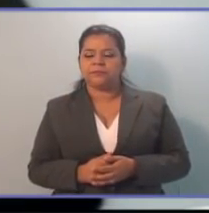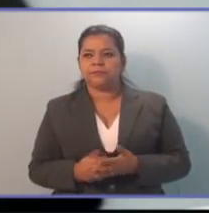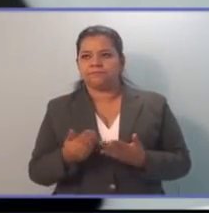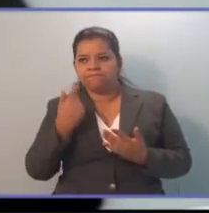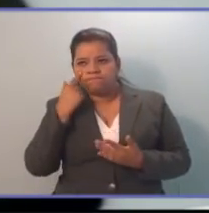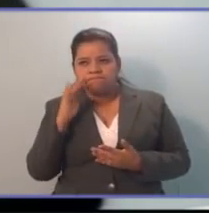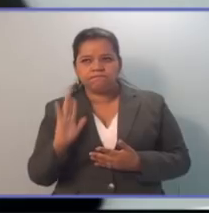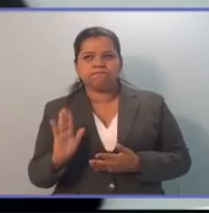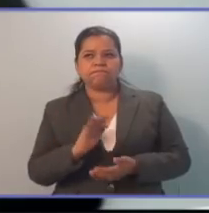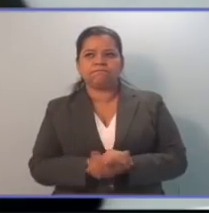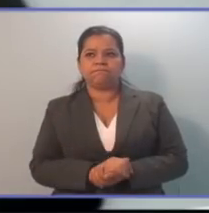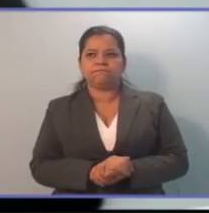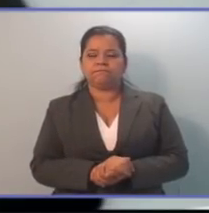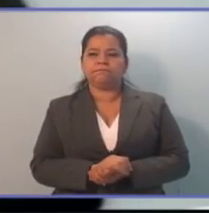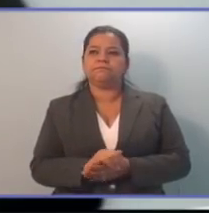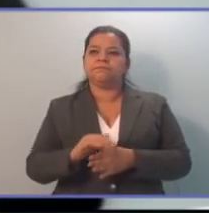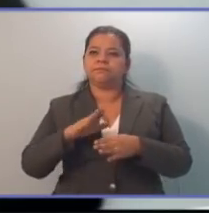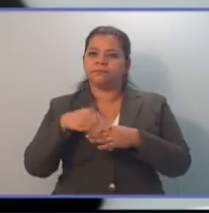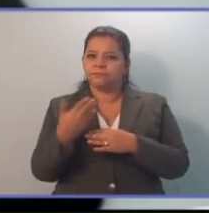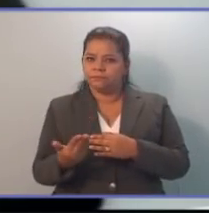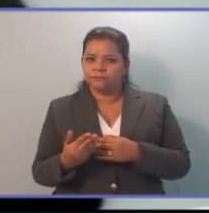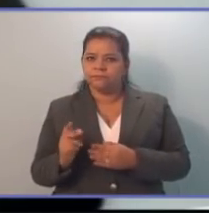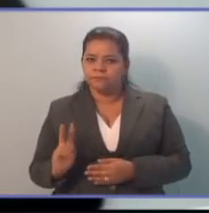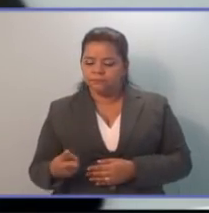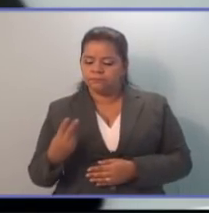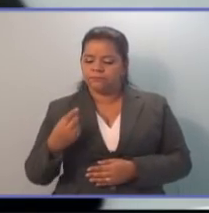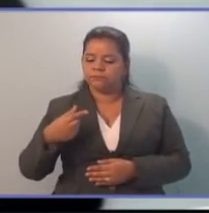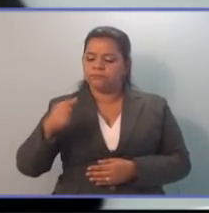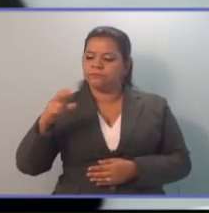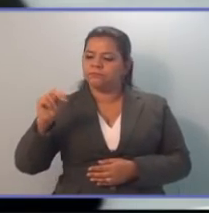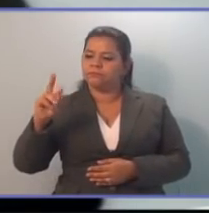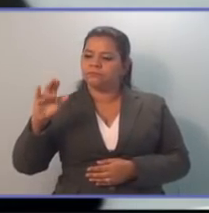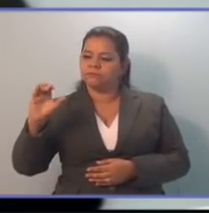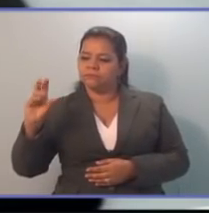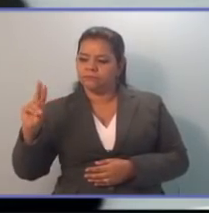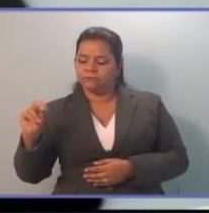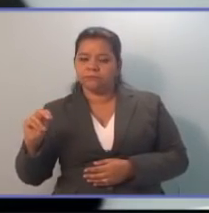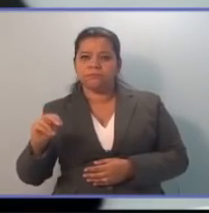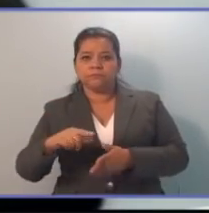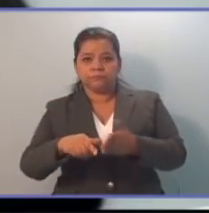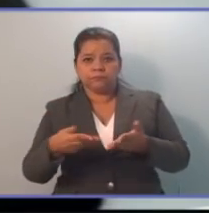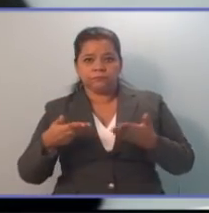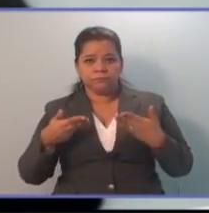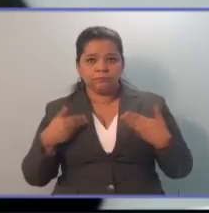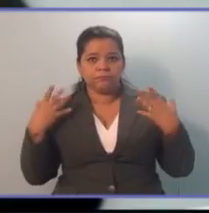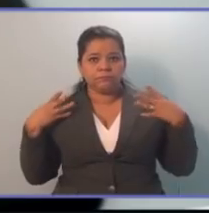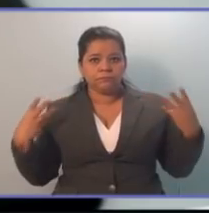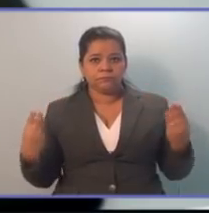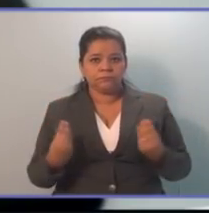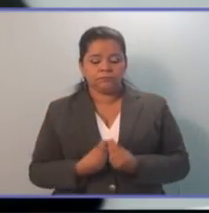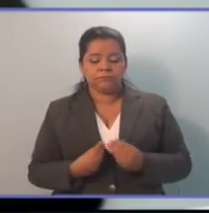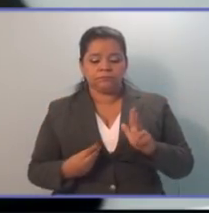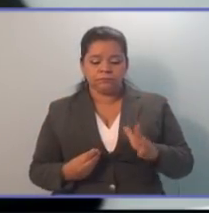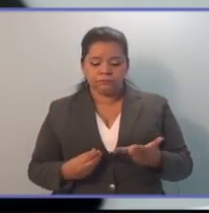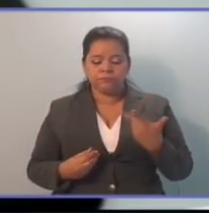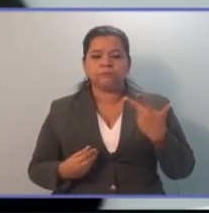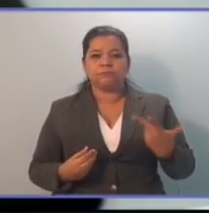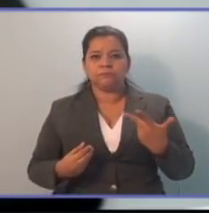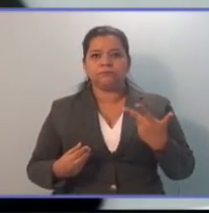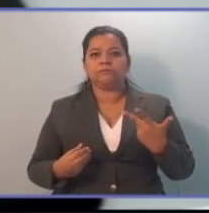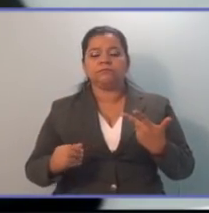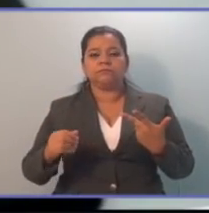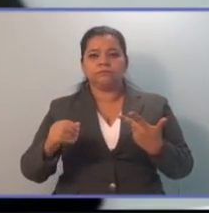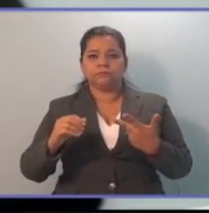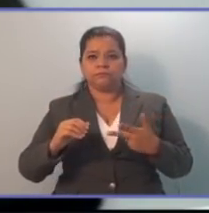como ejemplo, luego los de segunda generación, los derechos sociales, los de tercera generación como los del